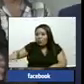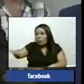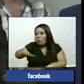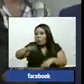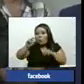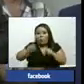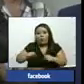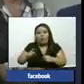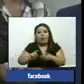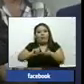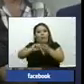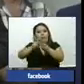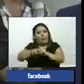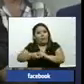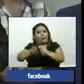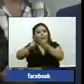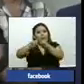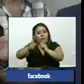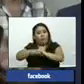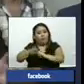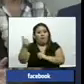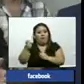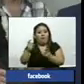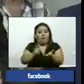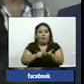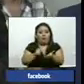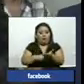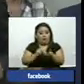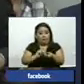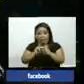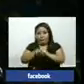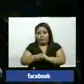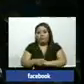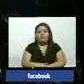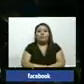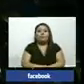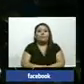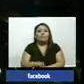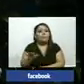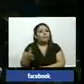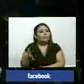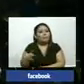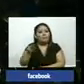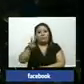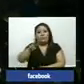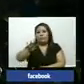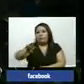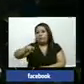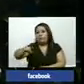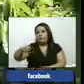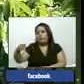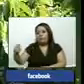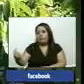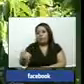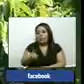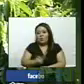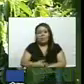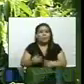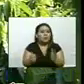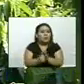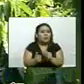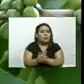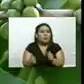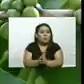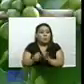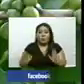estar renovando si no se reestructura la deuda de los caficultores. Son cerca de 24 mil cafetaleros los que se verán afectados por la